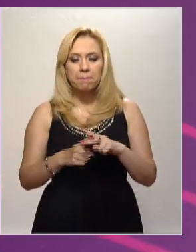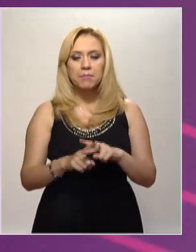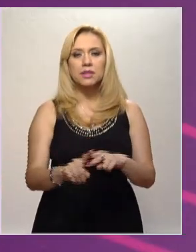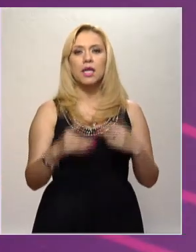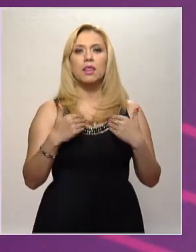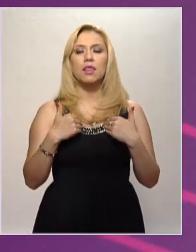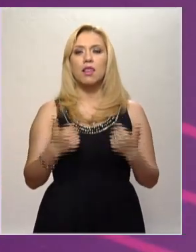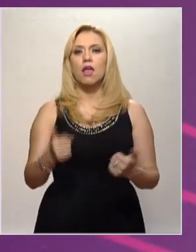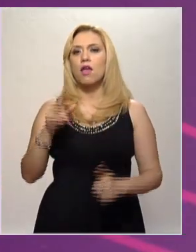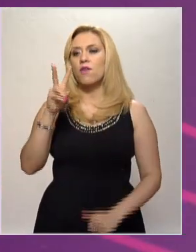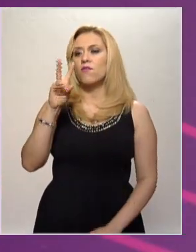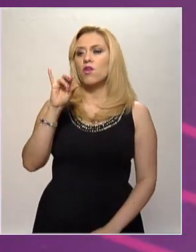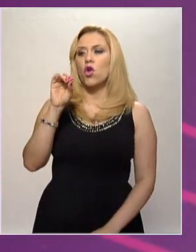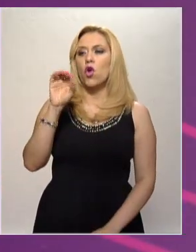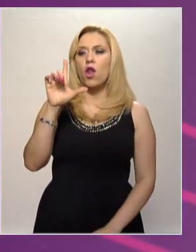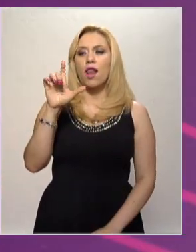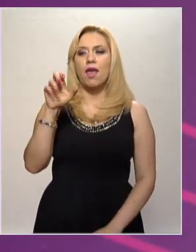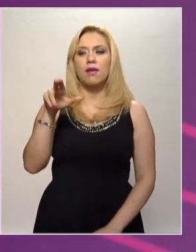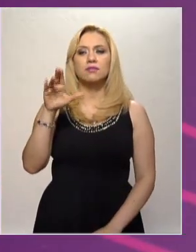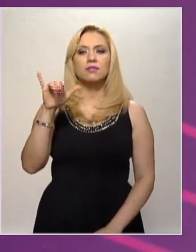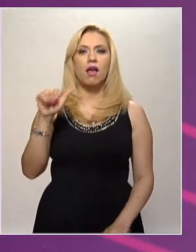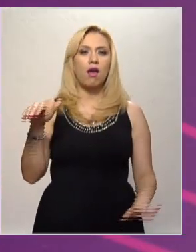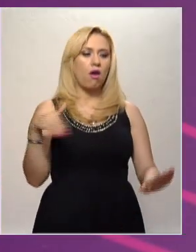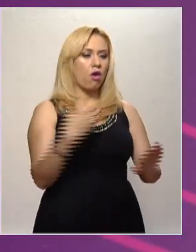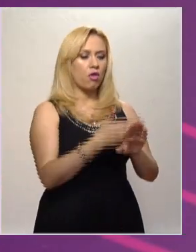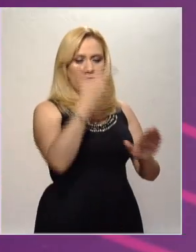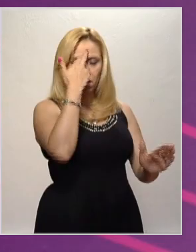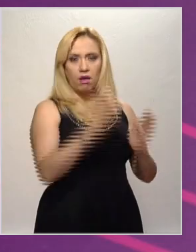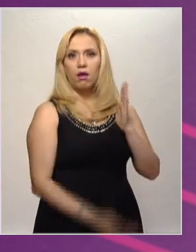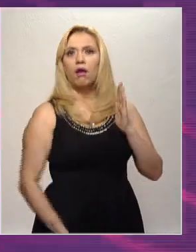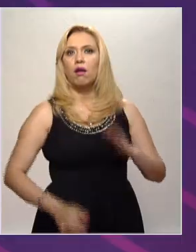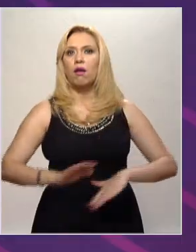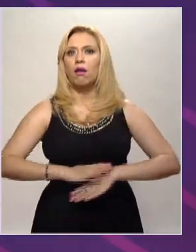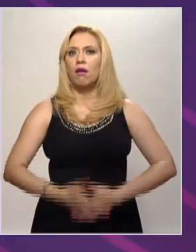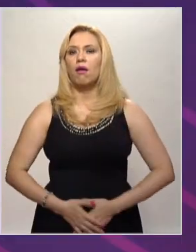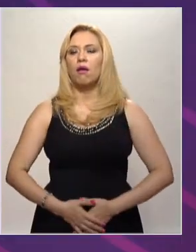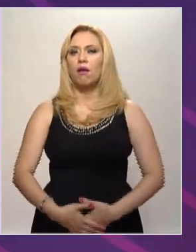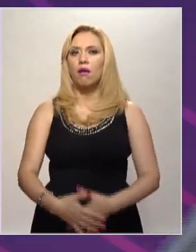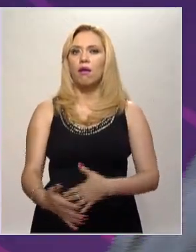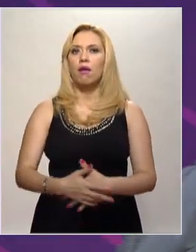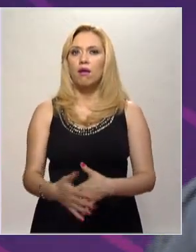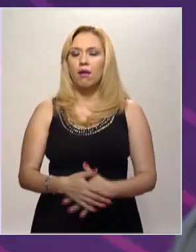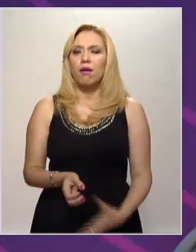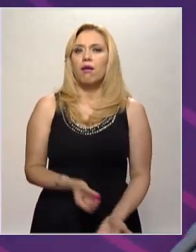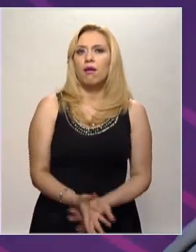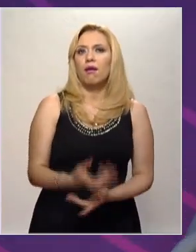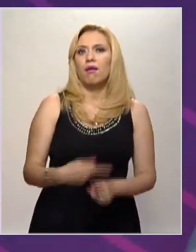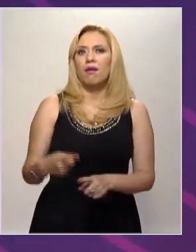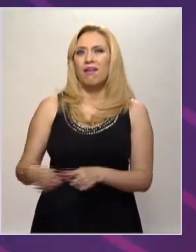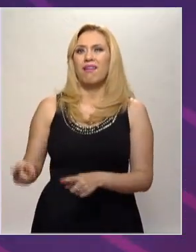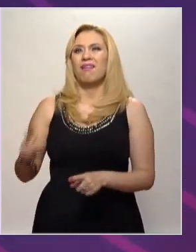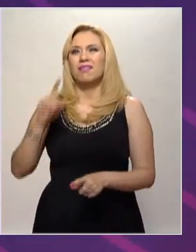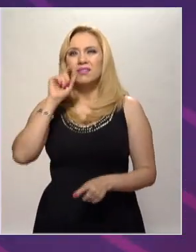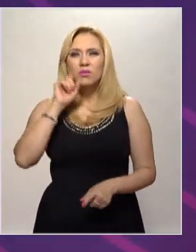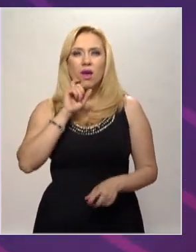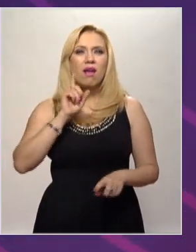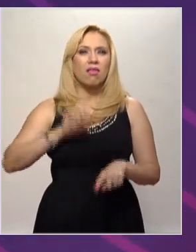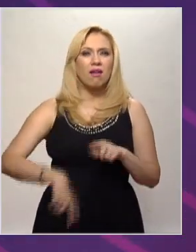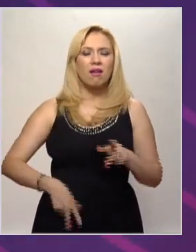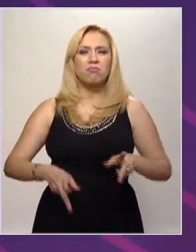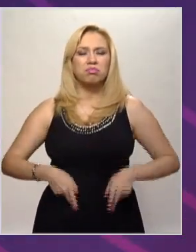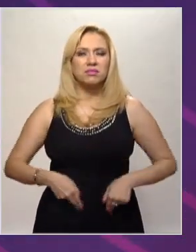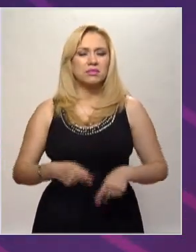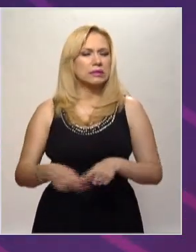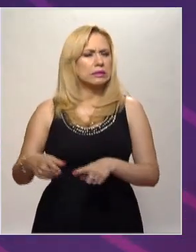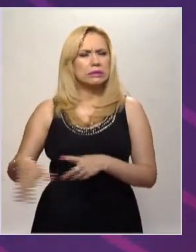violencia obstétrica desde las normas, desde la realidad, la violencia obstétrica va a poder ser reprimida, combatida y asignándole